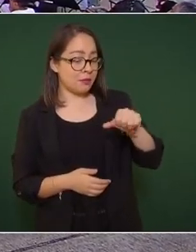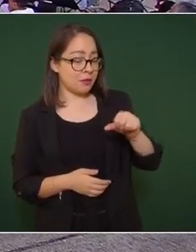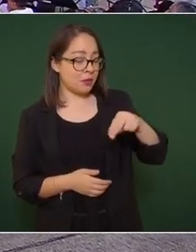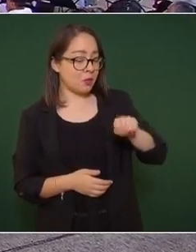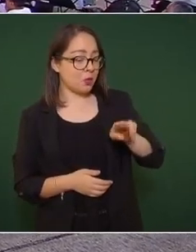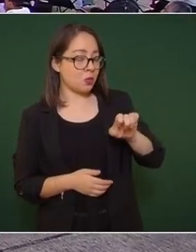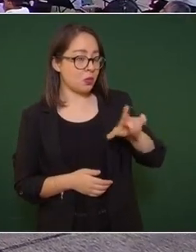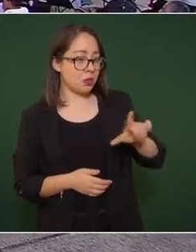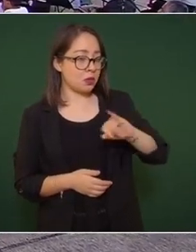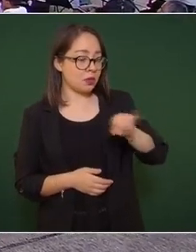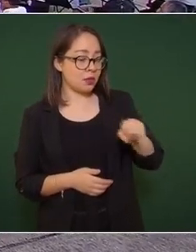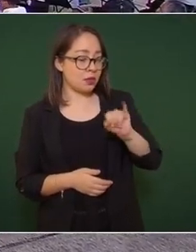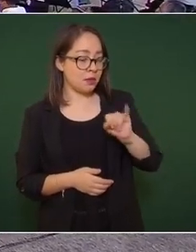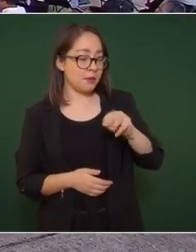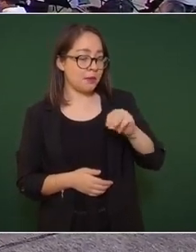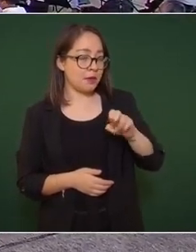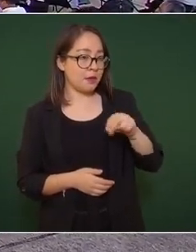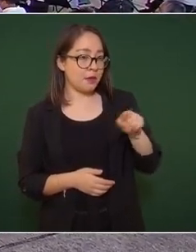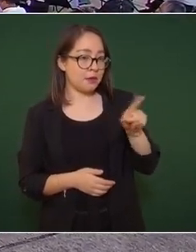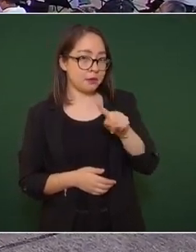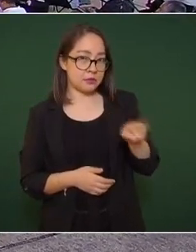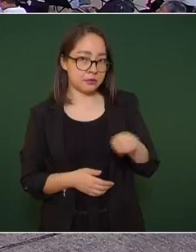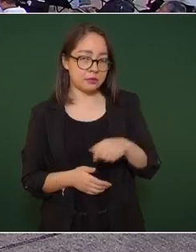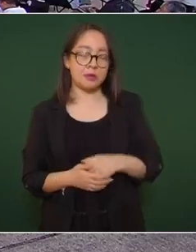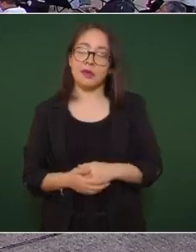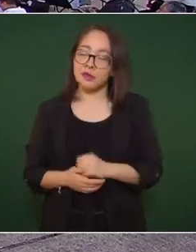Jiménez. Sí.